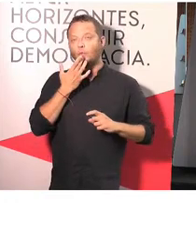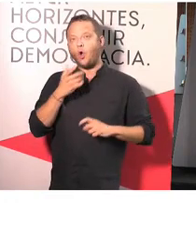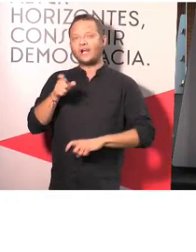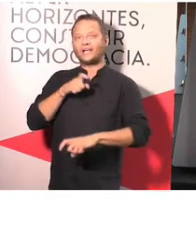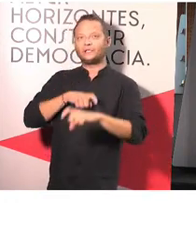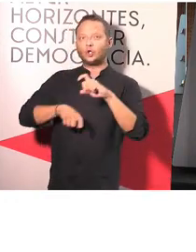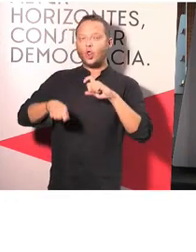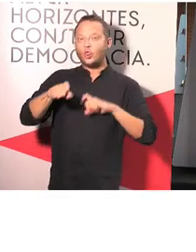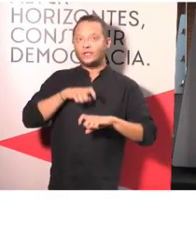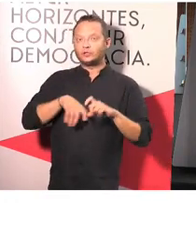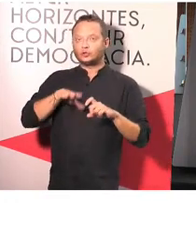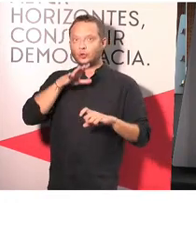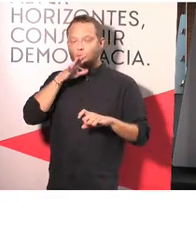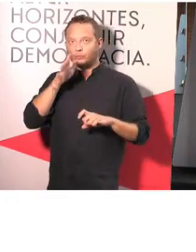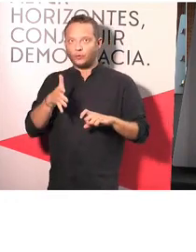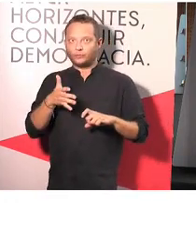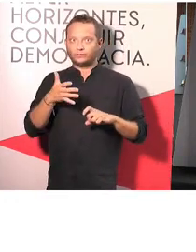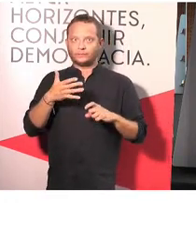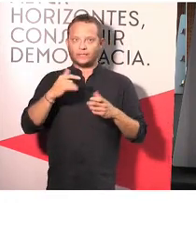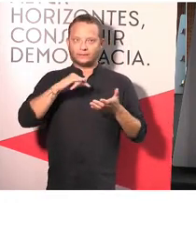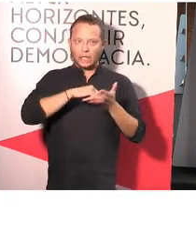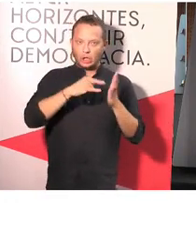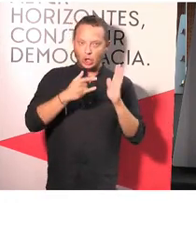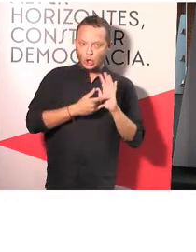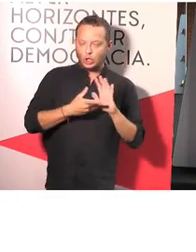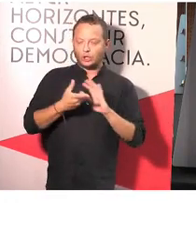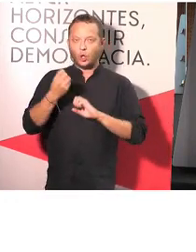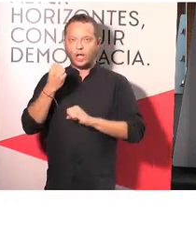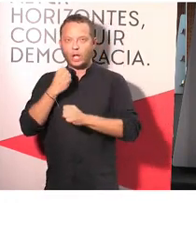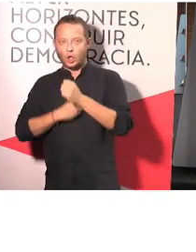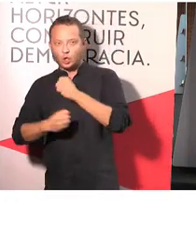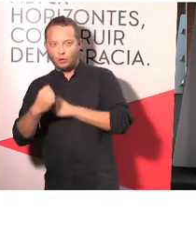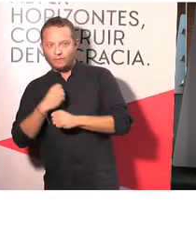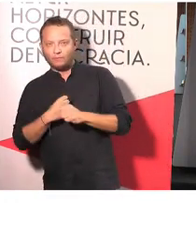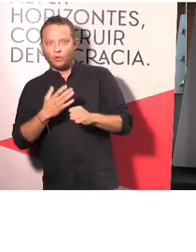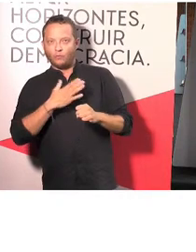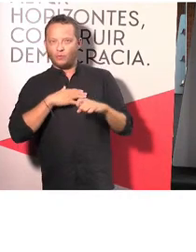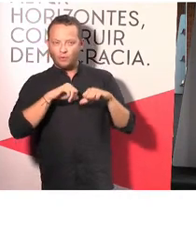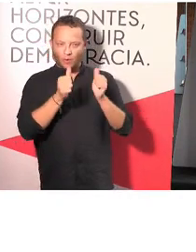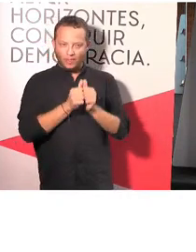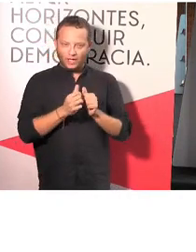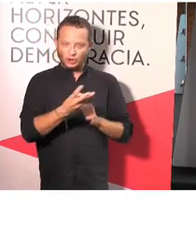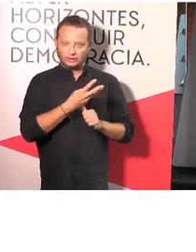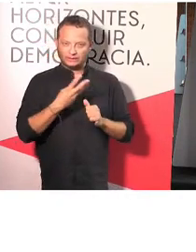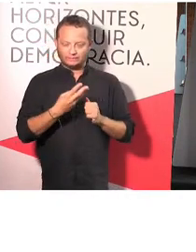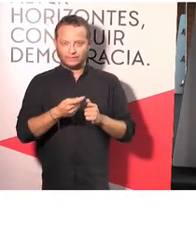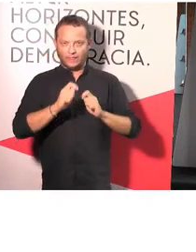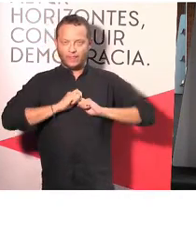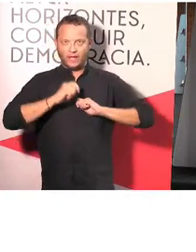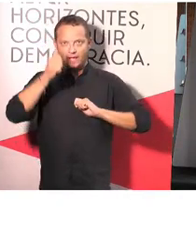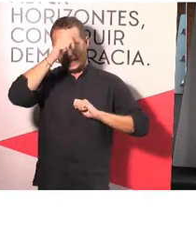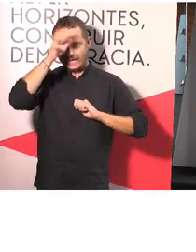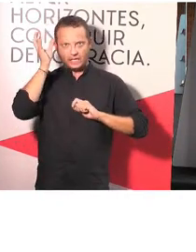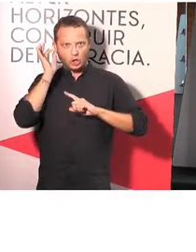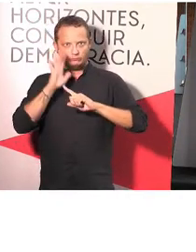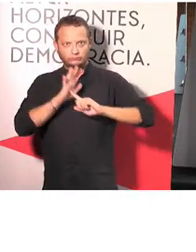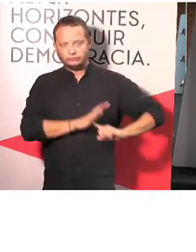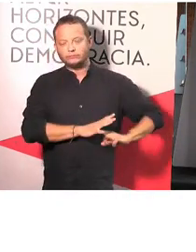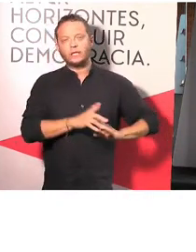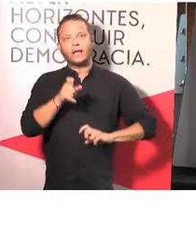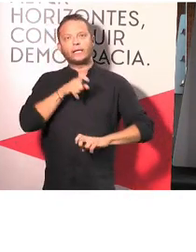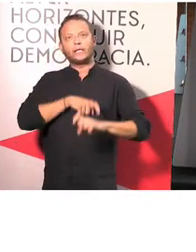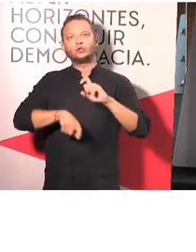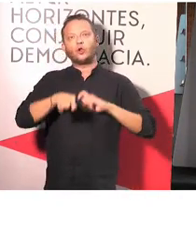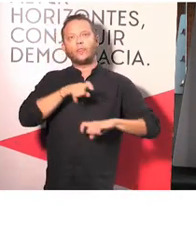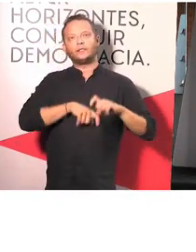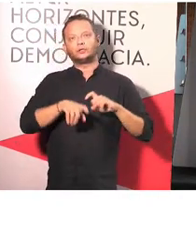retroceso por la combinación de lo tecnológico, la economía y el propio modelo, un retroceso muy grande respecto a